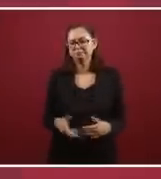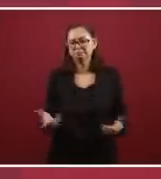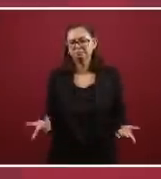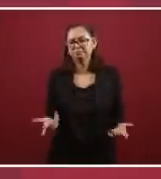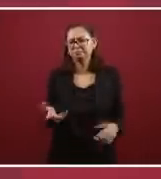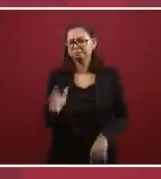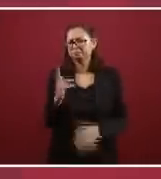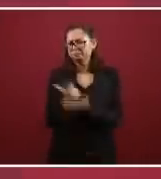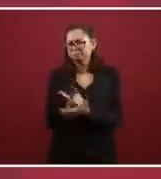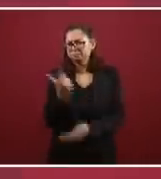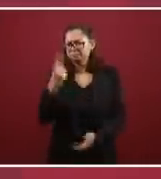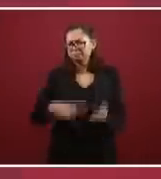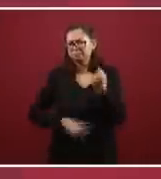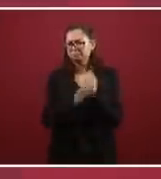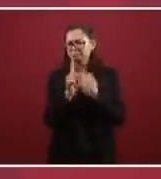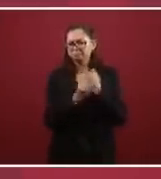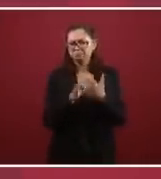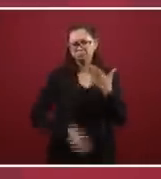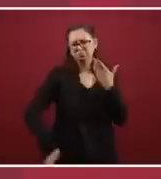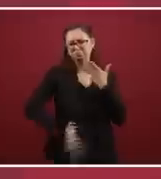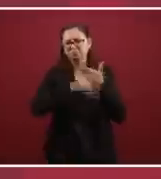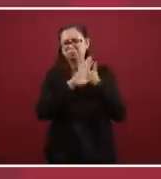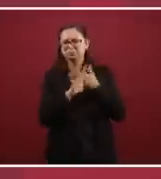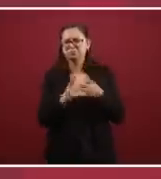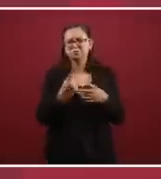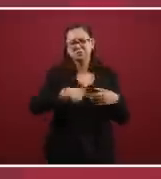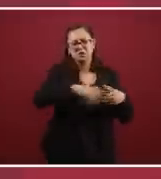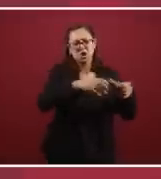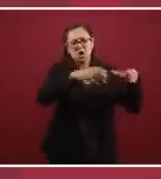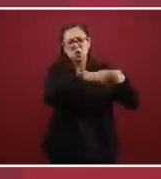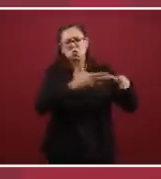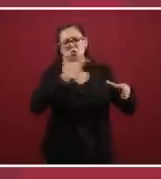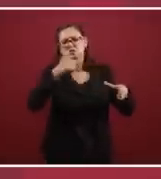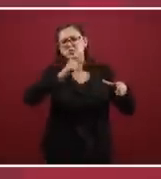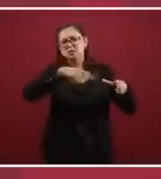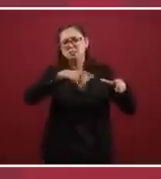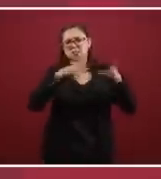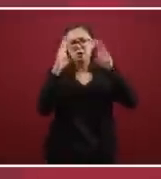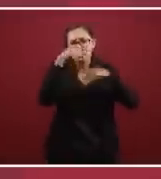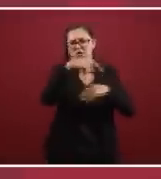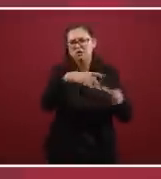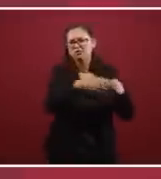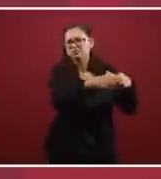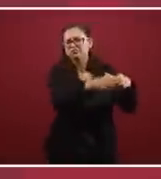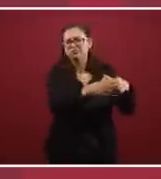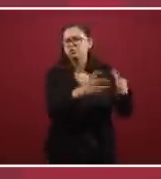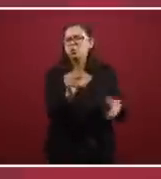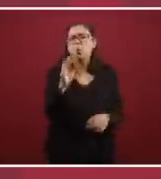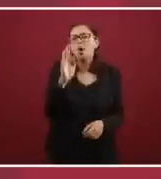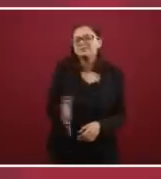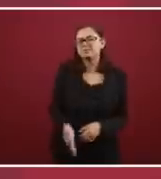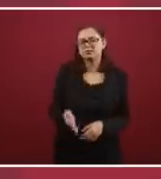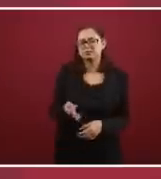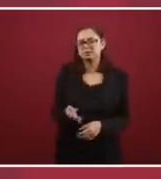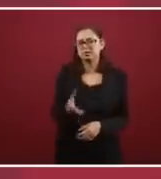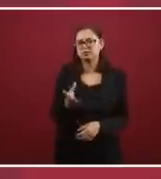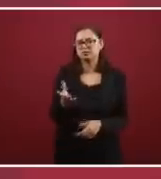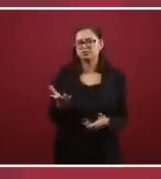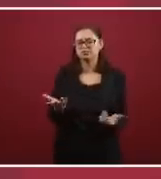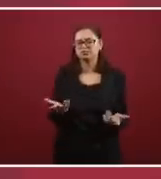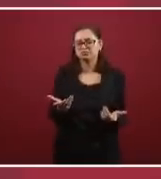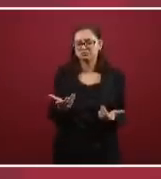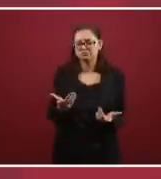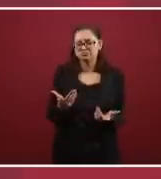problemas mayores. Los conservadores no han podido conformarse como un